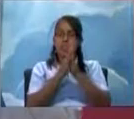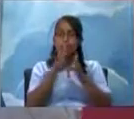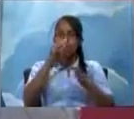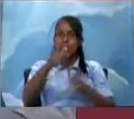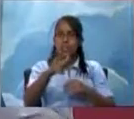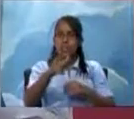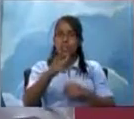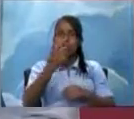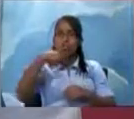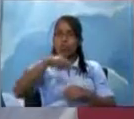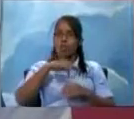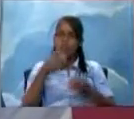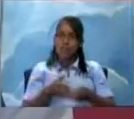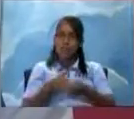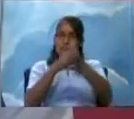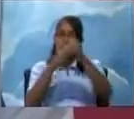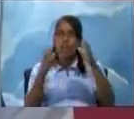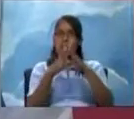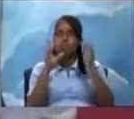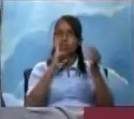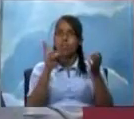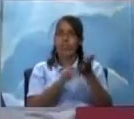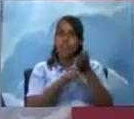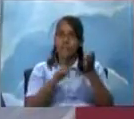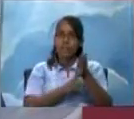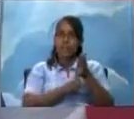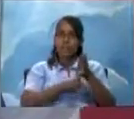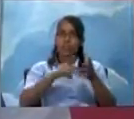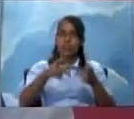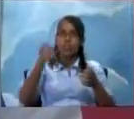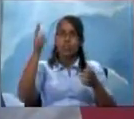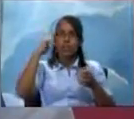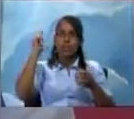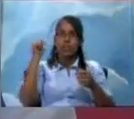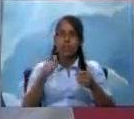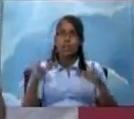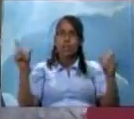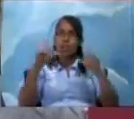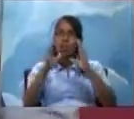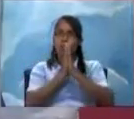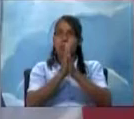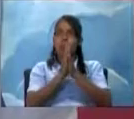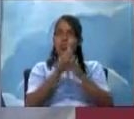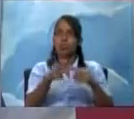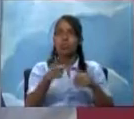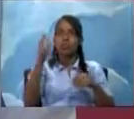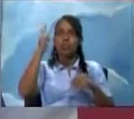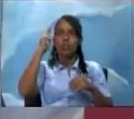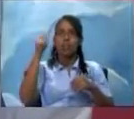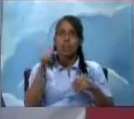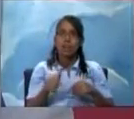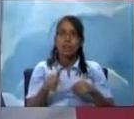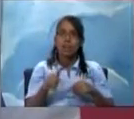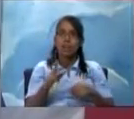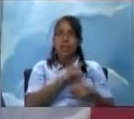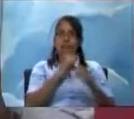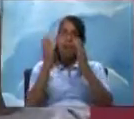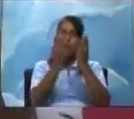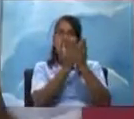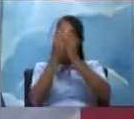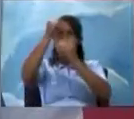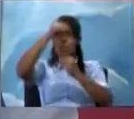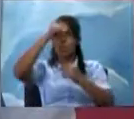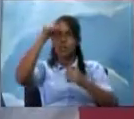Espíritu Santo nos guiará a toda verdad, usted sabe que aquí en los matutinos, usted sabe que aquí en las